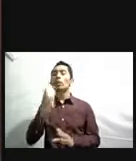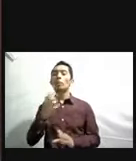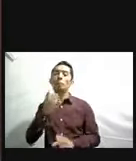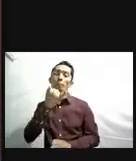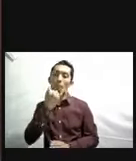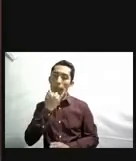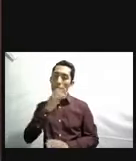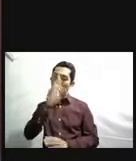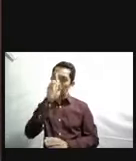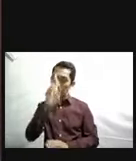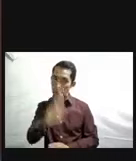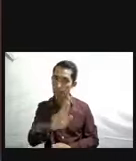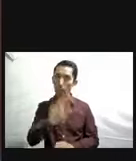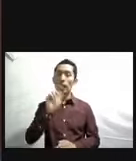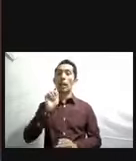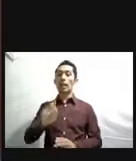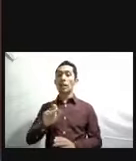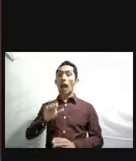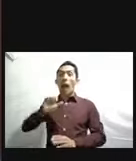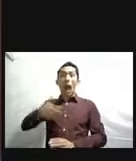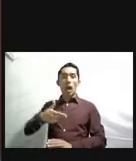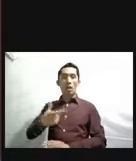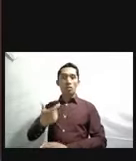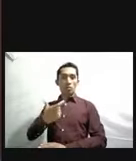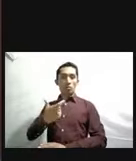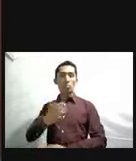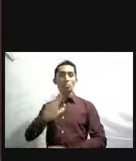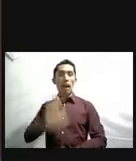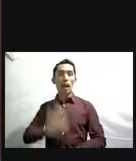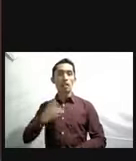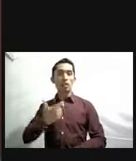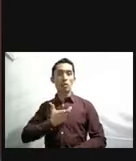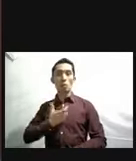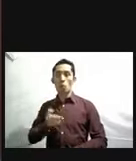la medalla, ¿no? Al reconocimiento, ya sea